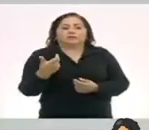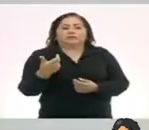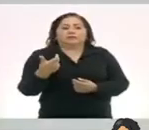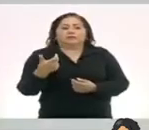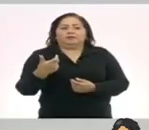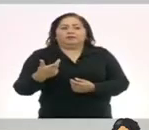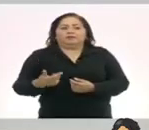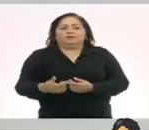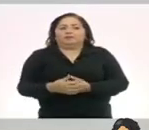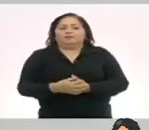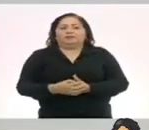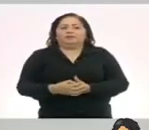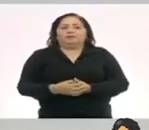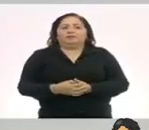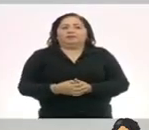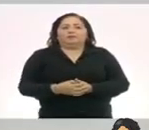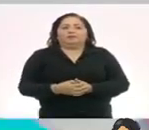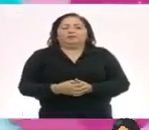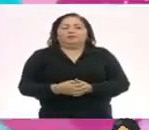papá.